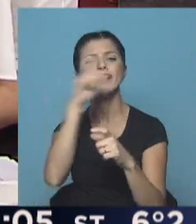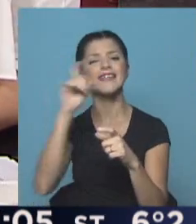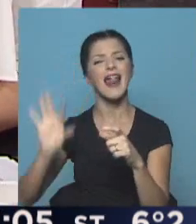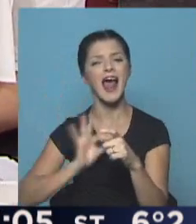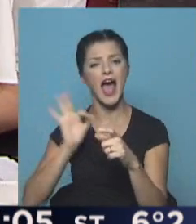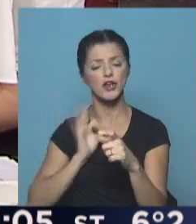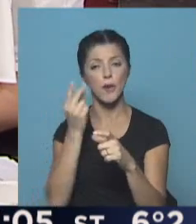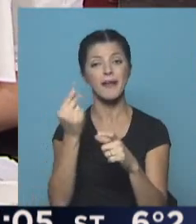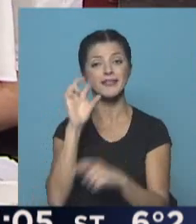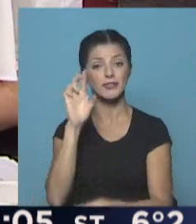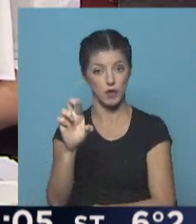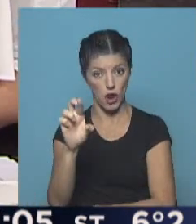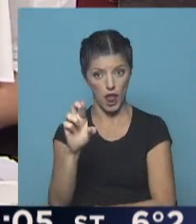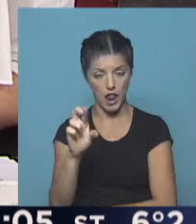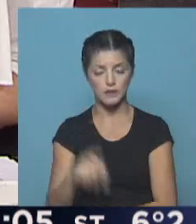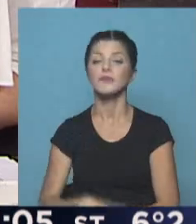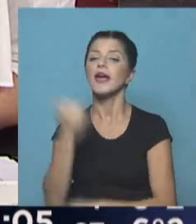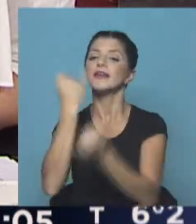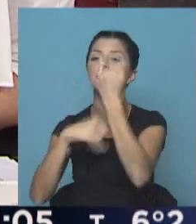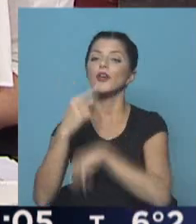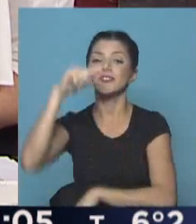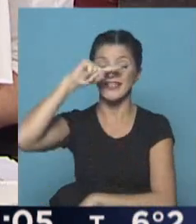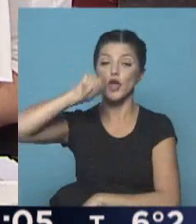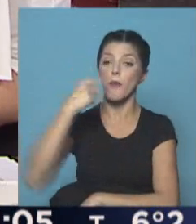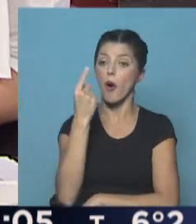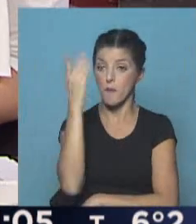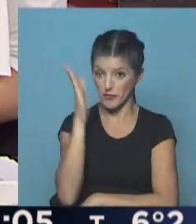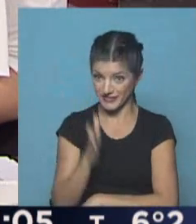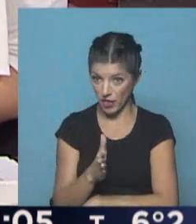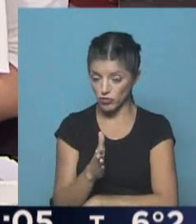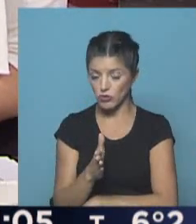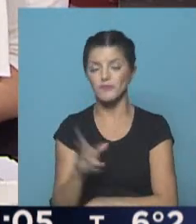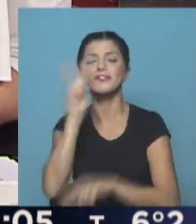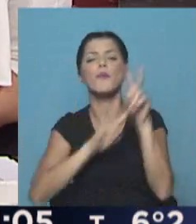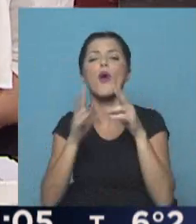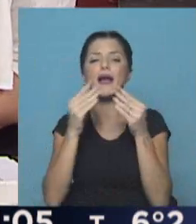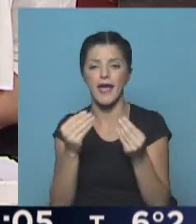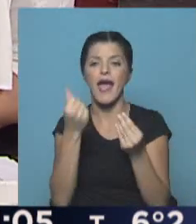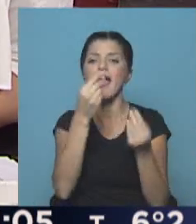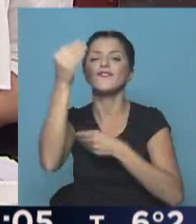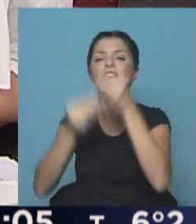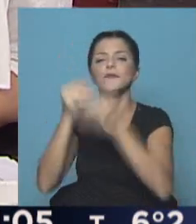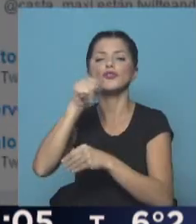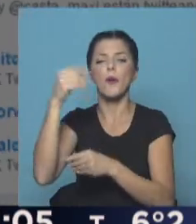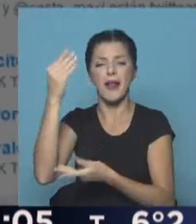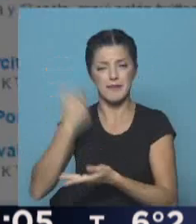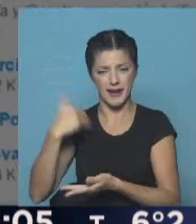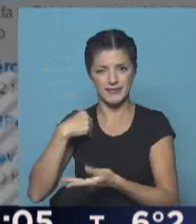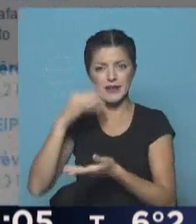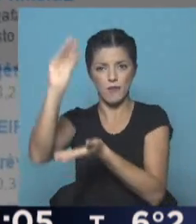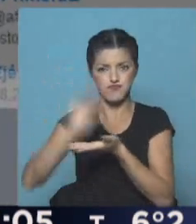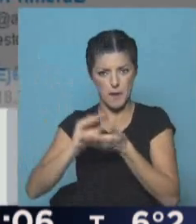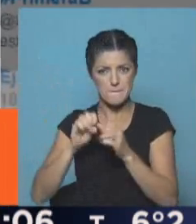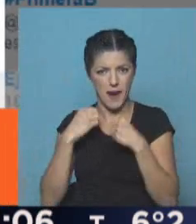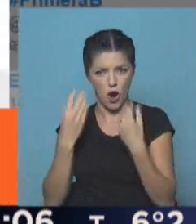en dólares. Va a pagar una tasa del 7,1% y lo que busca es mejorar el financiamiento para nuestro país. El bono